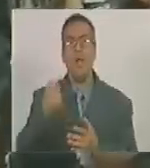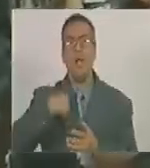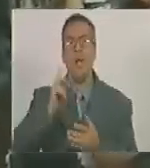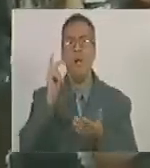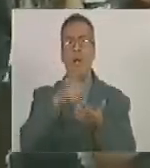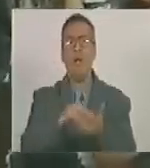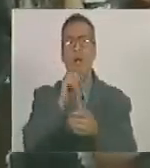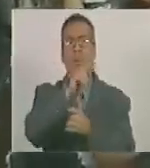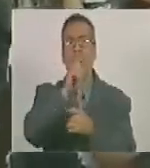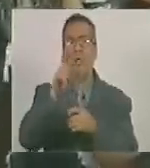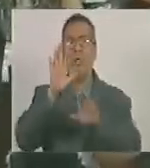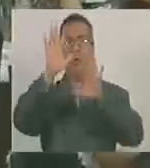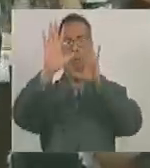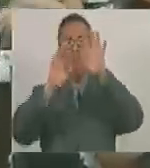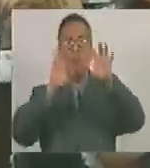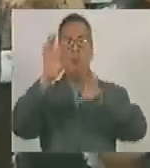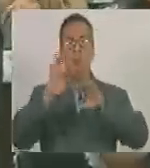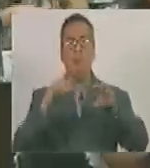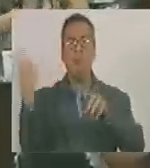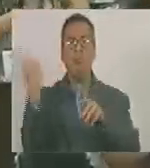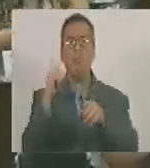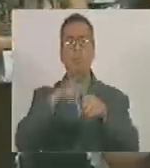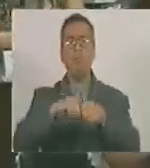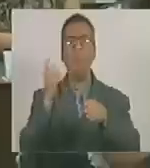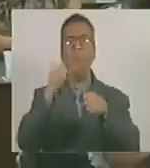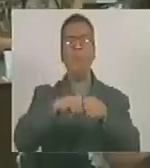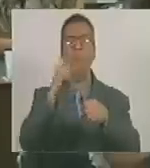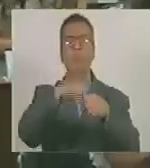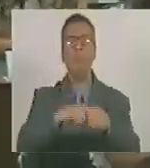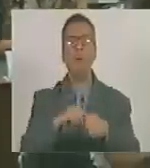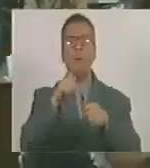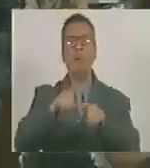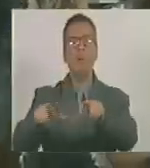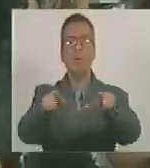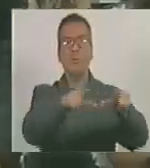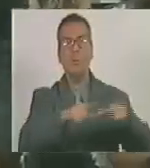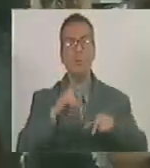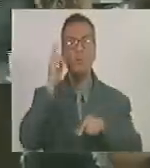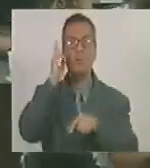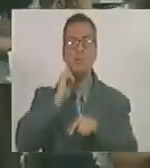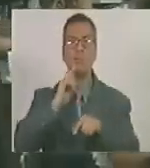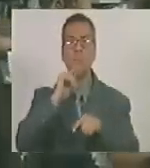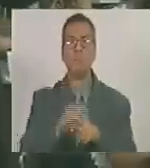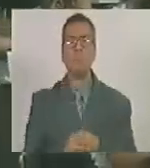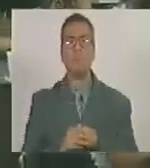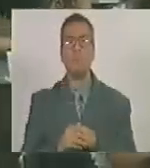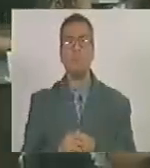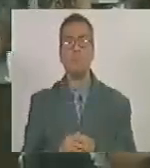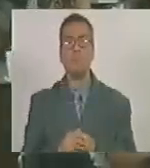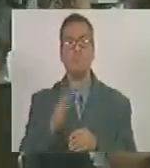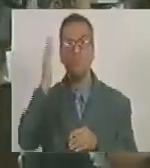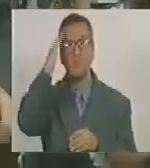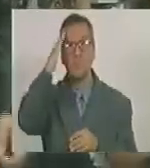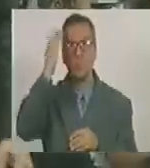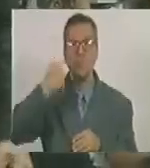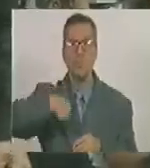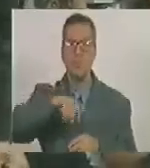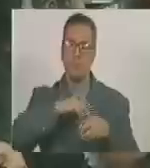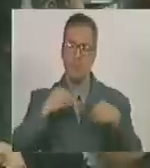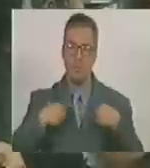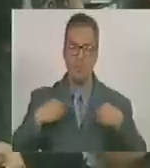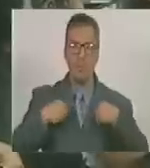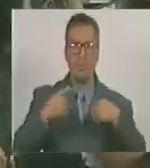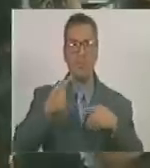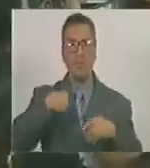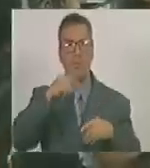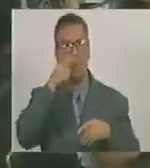de 22 países que han venido a la patria bolivariana a cerciorarse de lo que estamos viviendo nosotros como